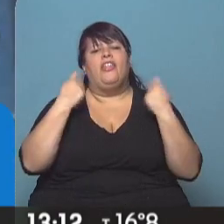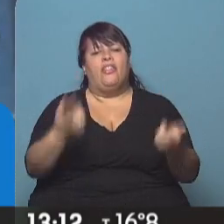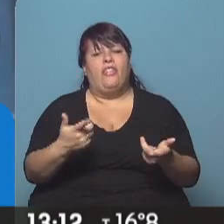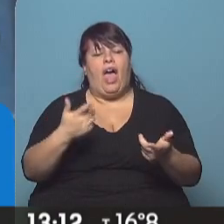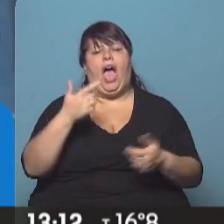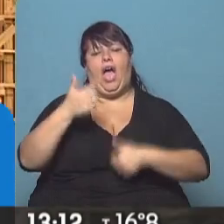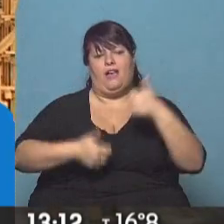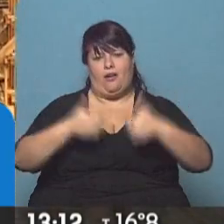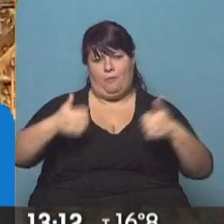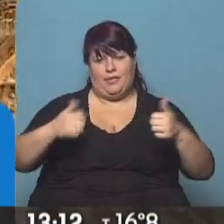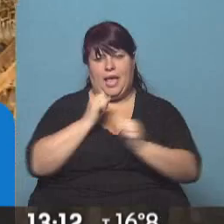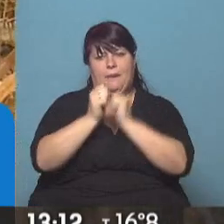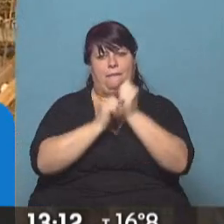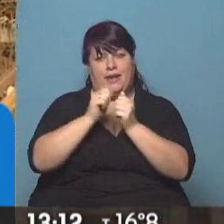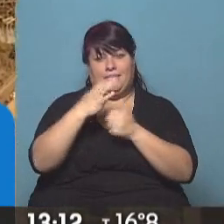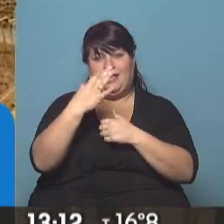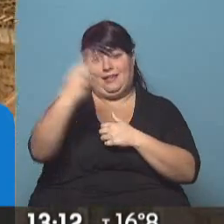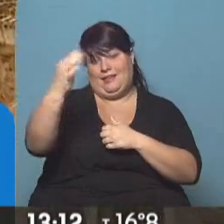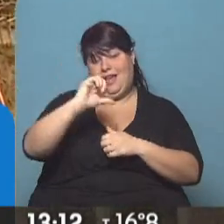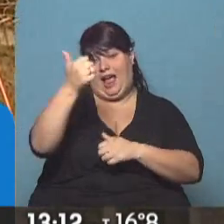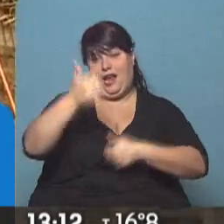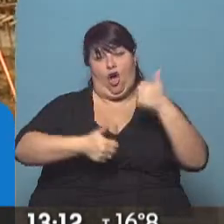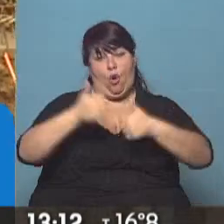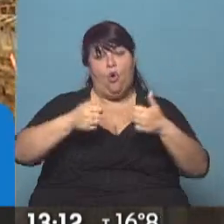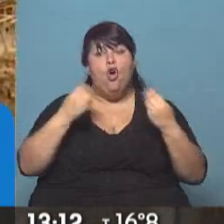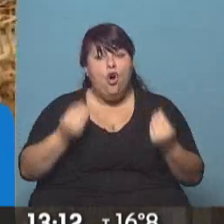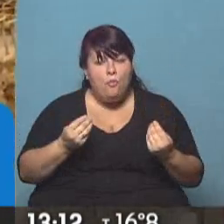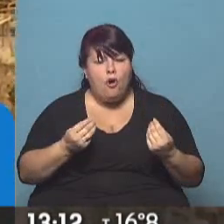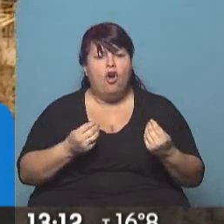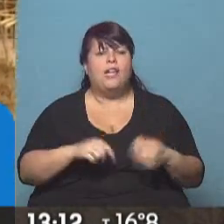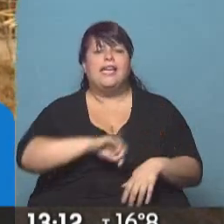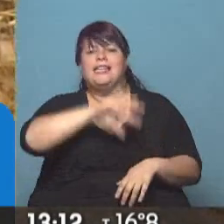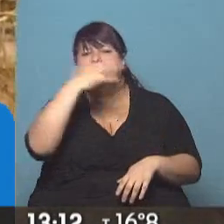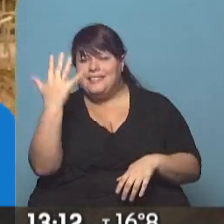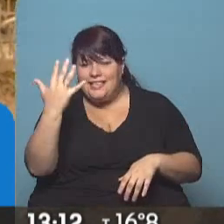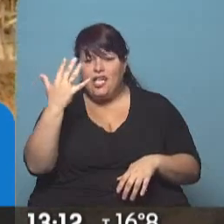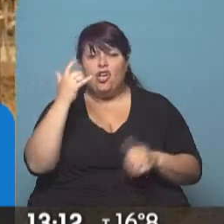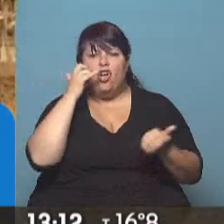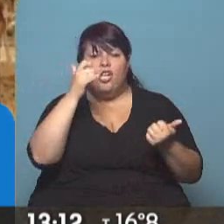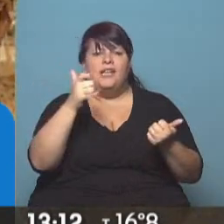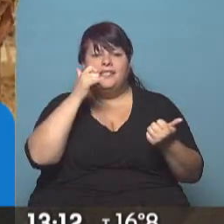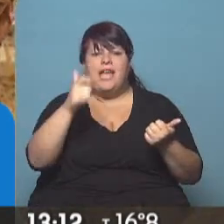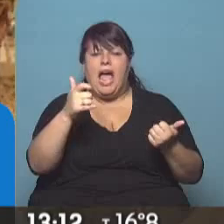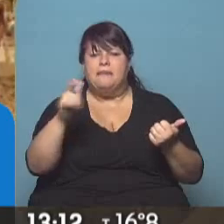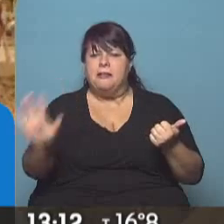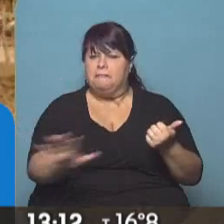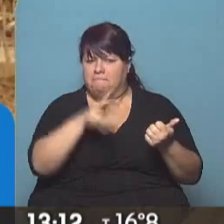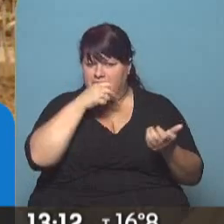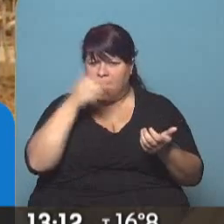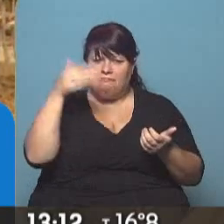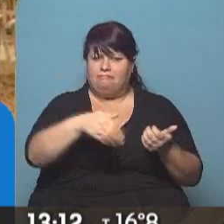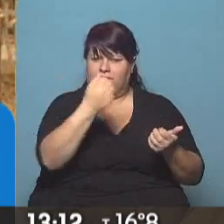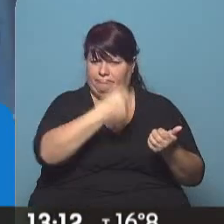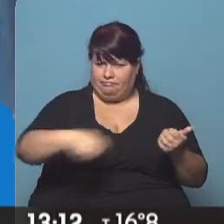adjudicar a la empresa que gana esta obra porque porque hubo cinco llamados desiertos no se